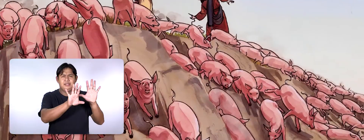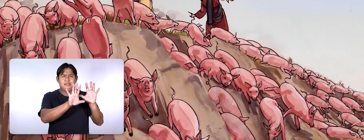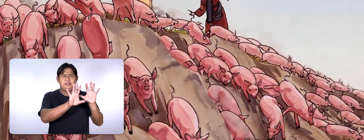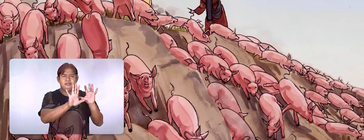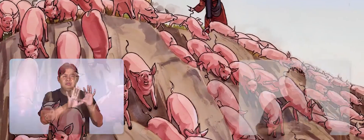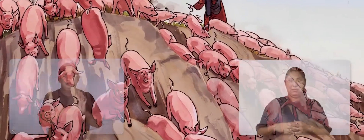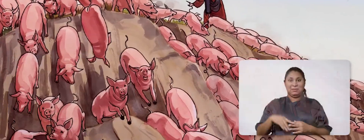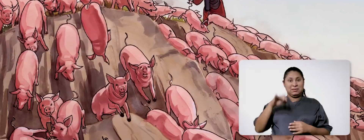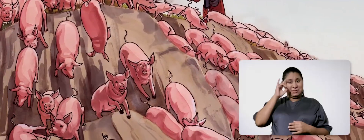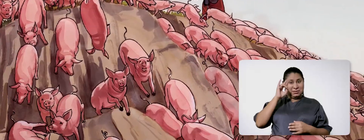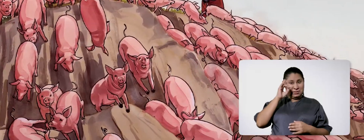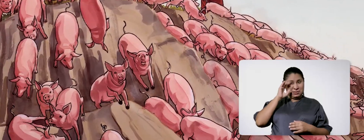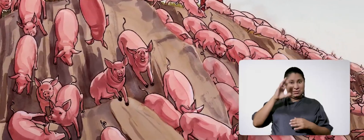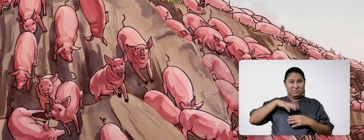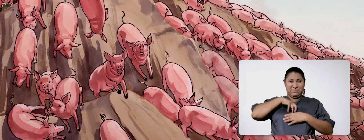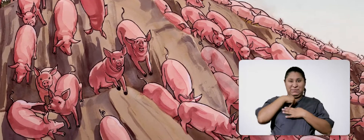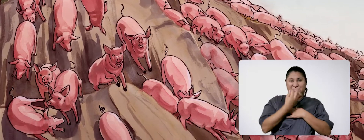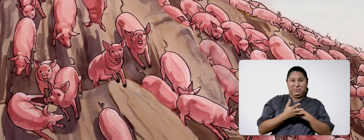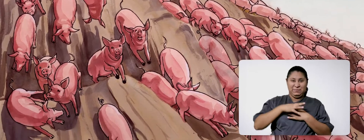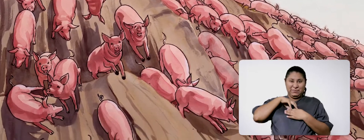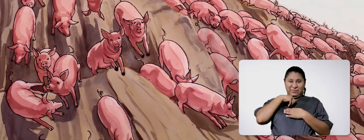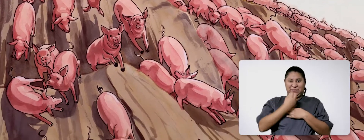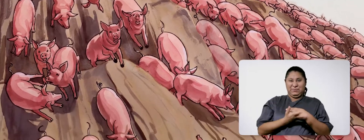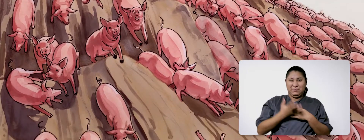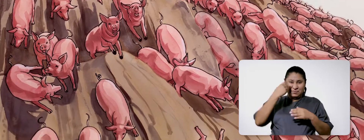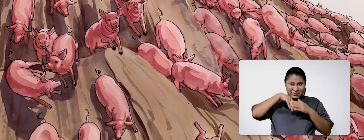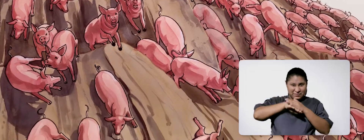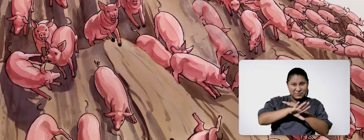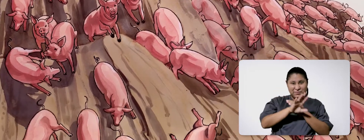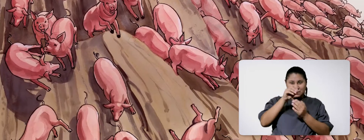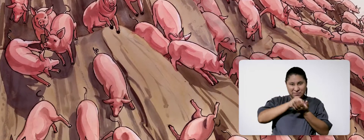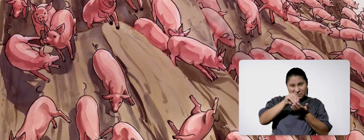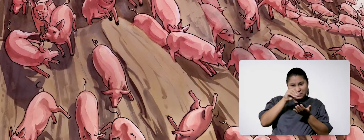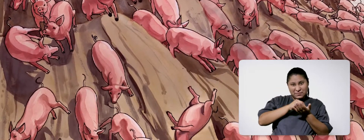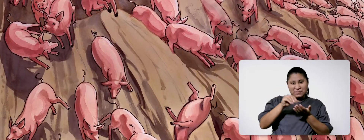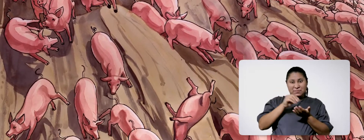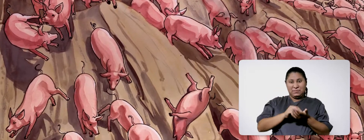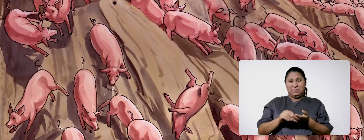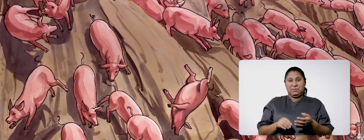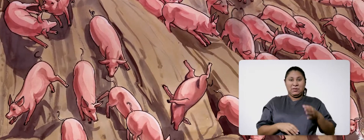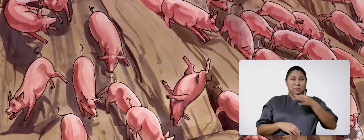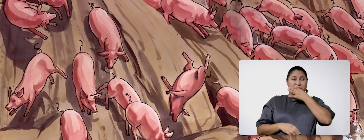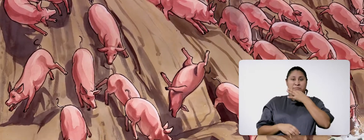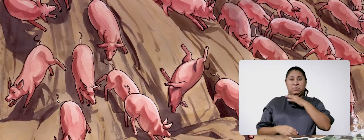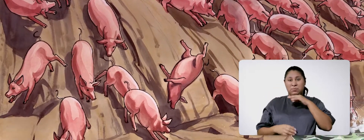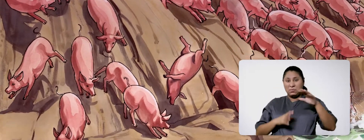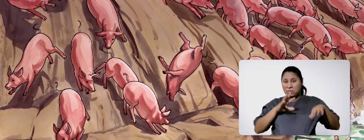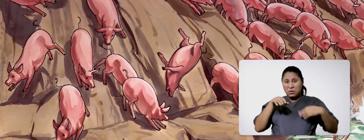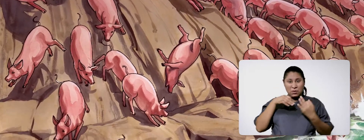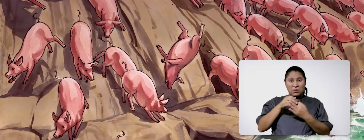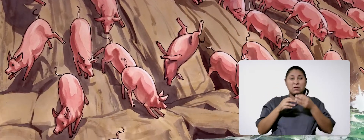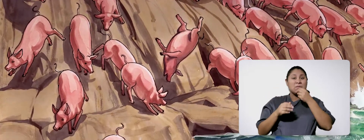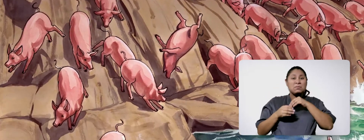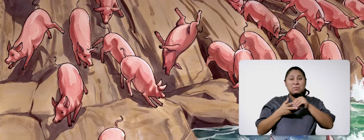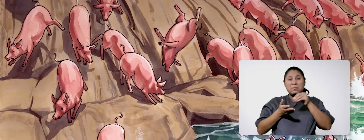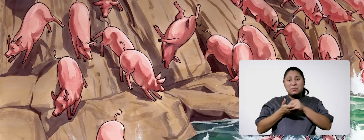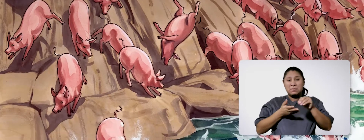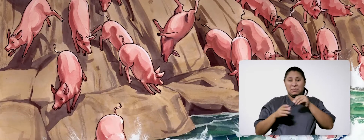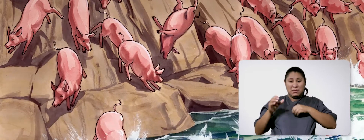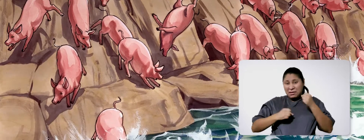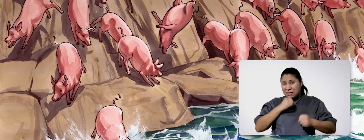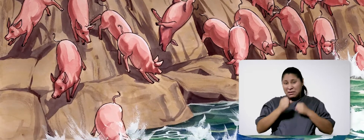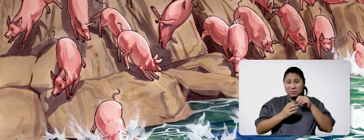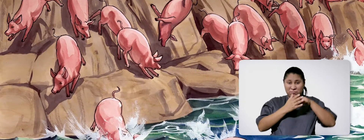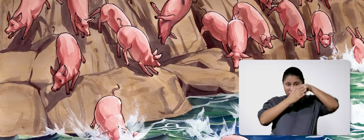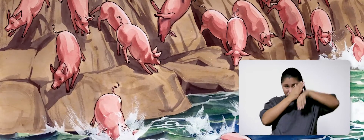Los demonios salieron de los hombres y entraron en los cerdos. Y al momento, todos los cerdos se echaron a correr pendiente abajo